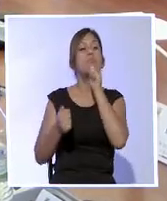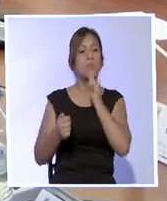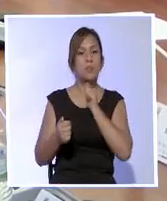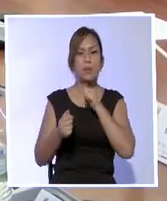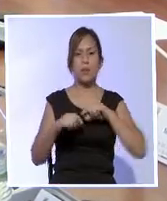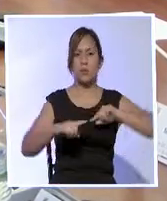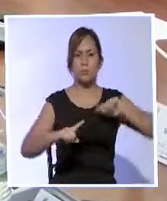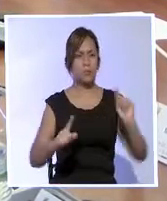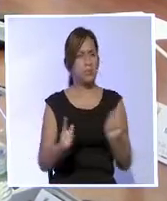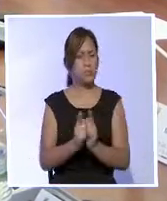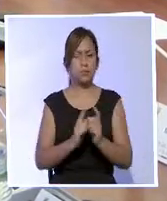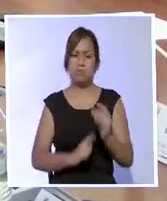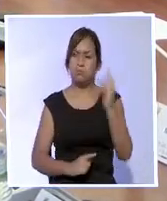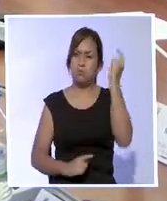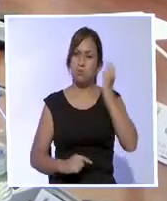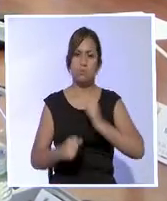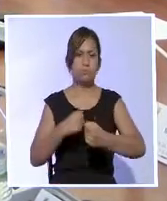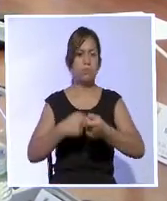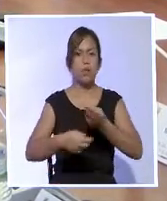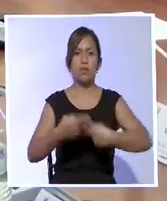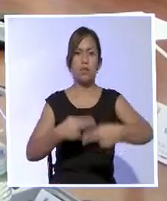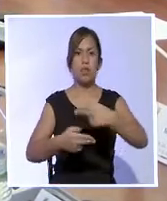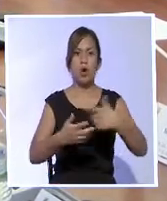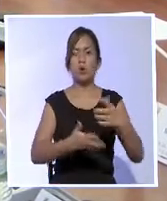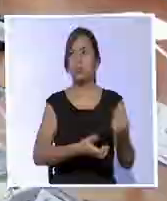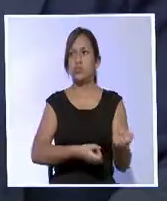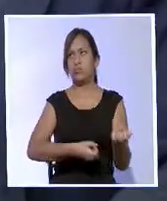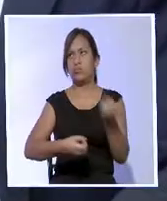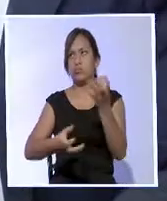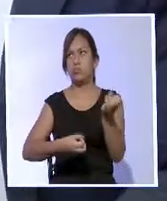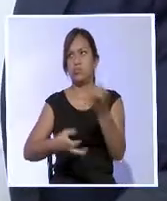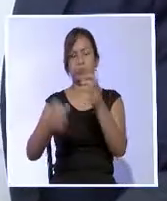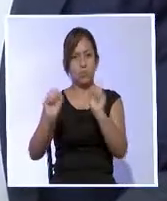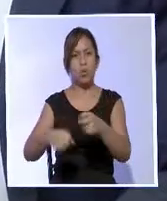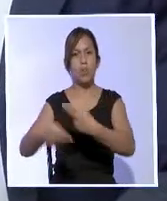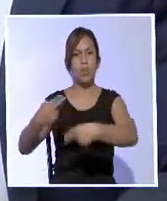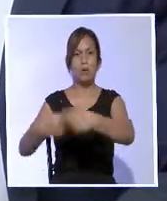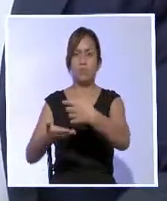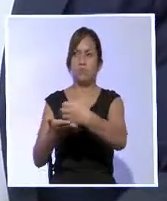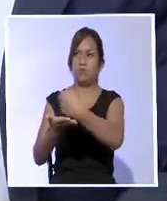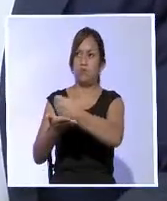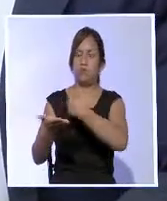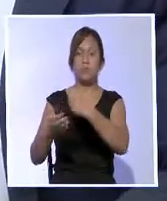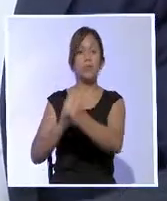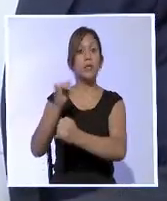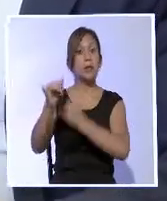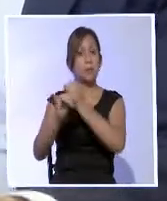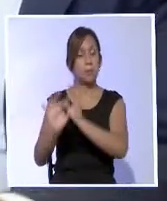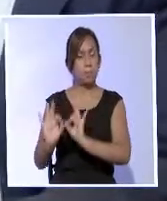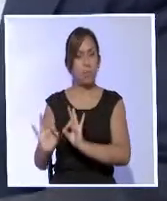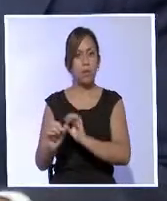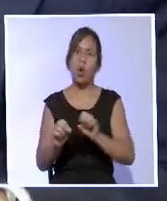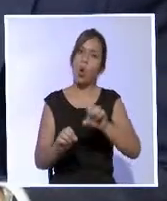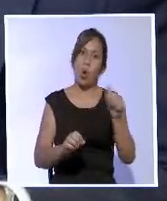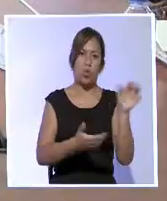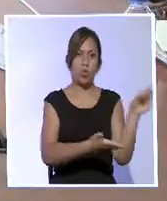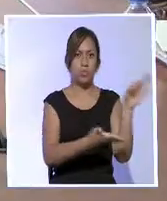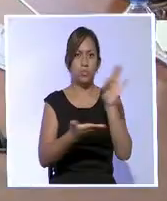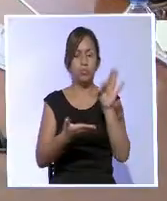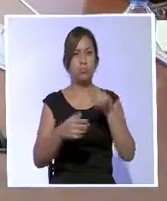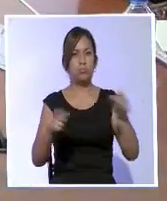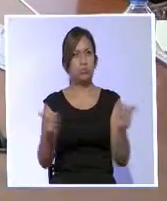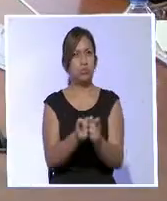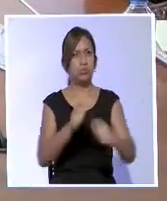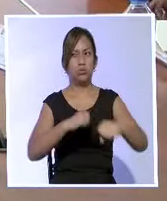procesos de comercio exterior de su lado el legislador juan cristóbal lloret sostuvo que el proyecto de ley de eficiencia de trámites